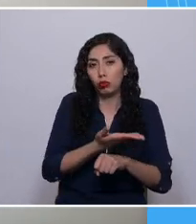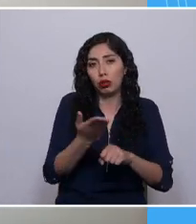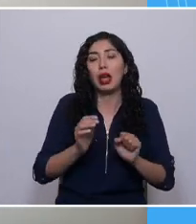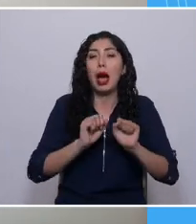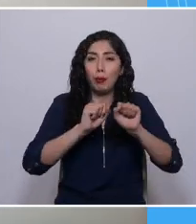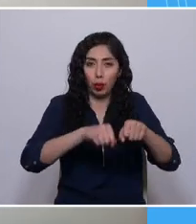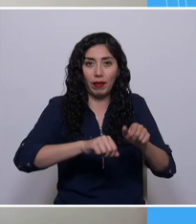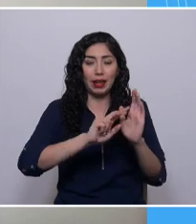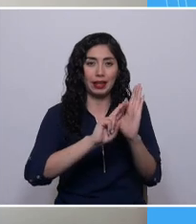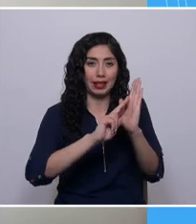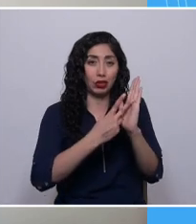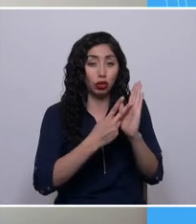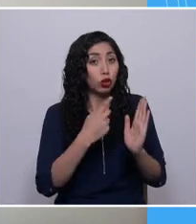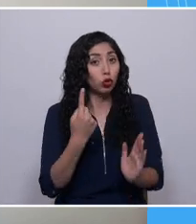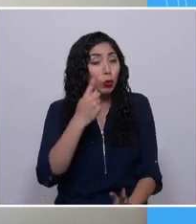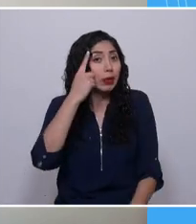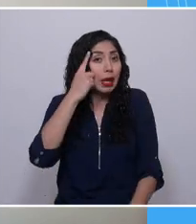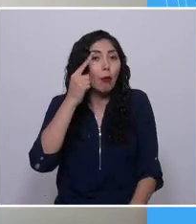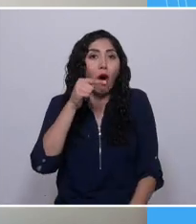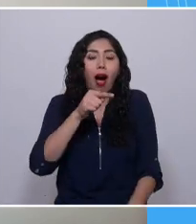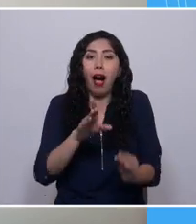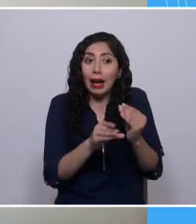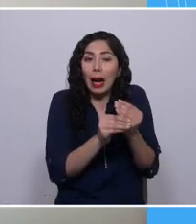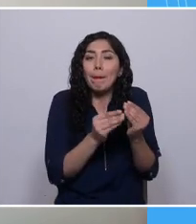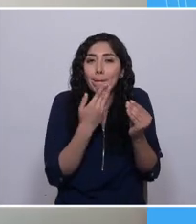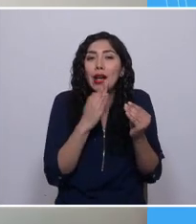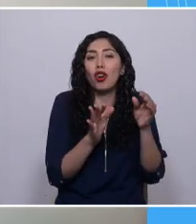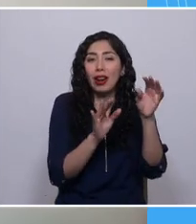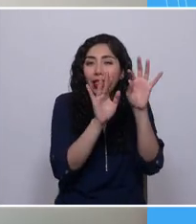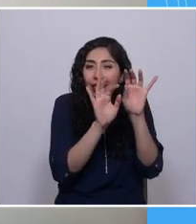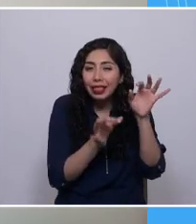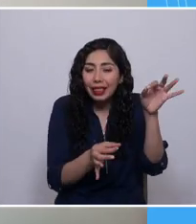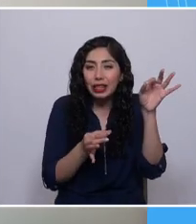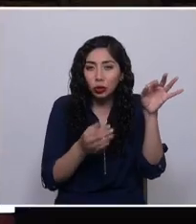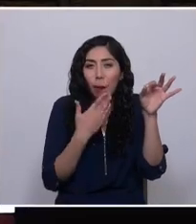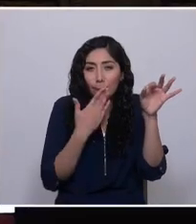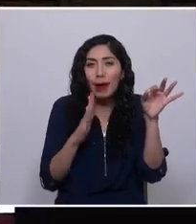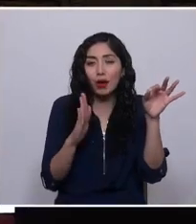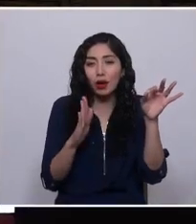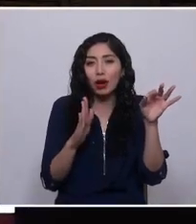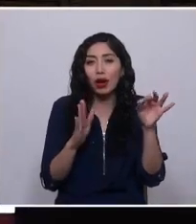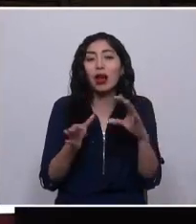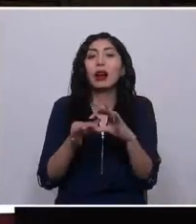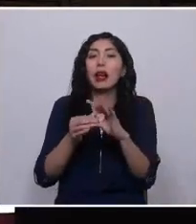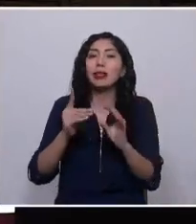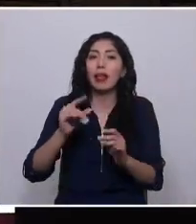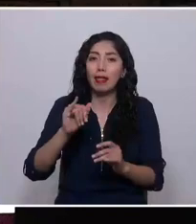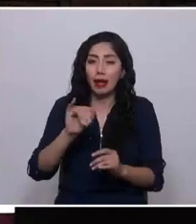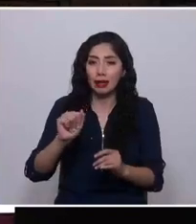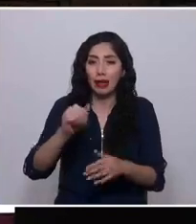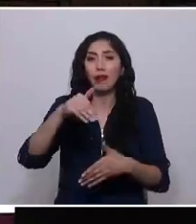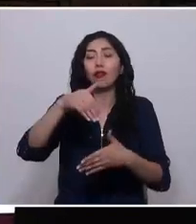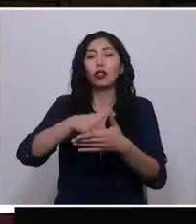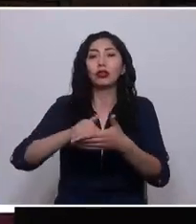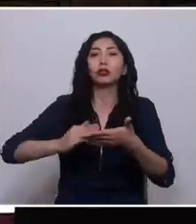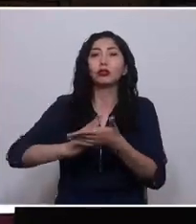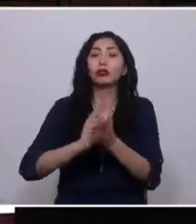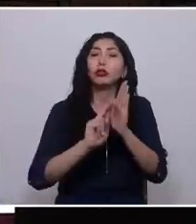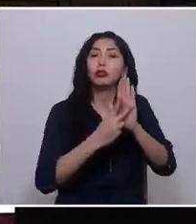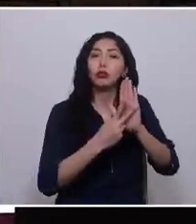esta indicación que creemos que mejora el texto. Gracias. Muchas gracias, señor Daza. En votación, la indicación número